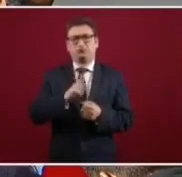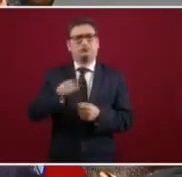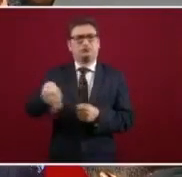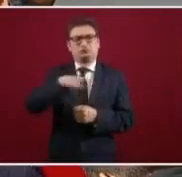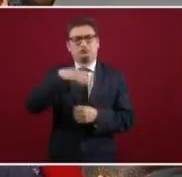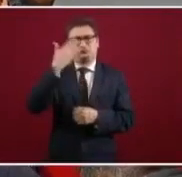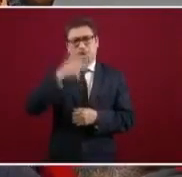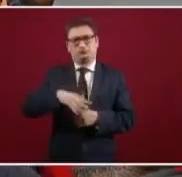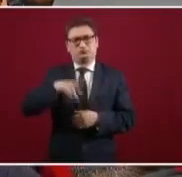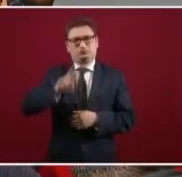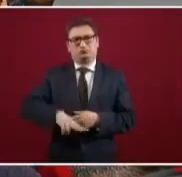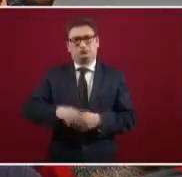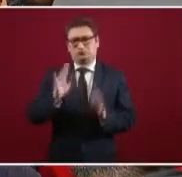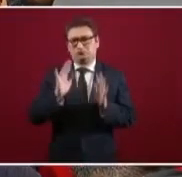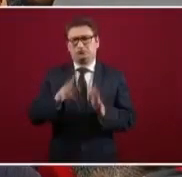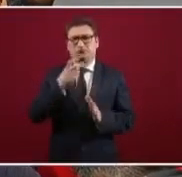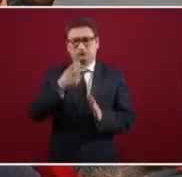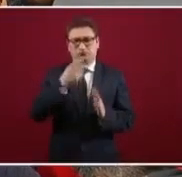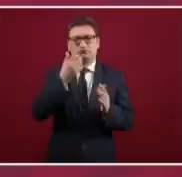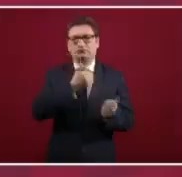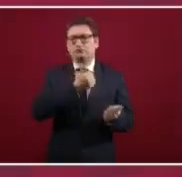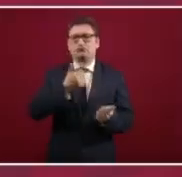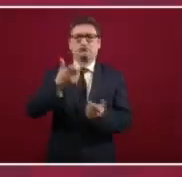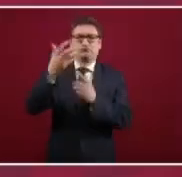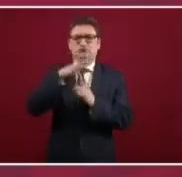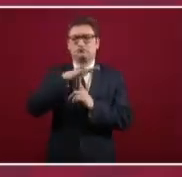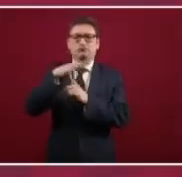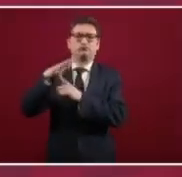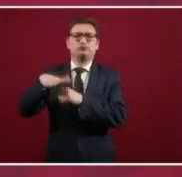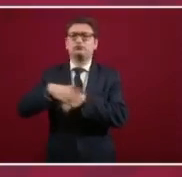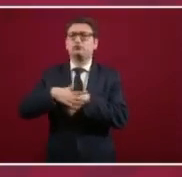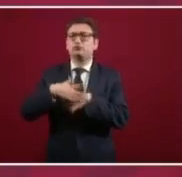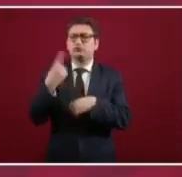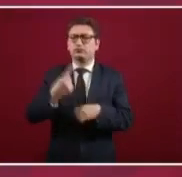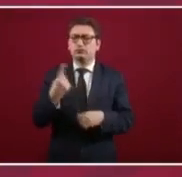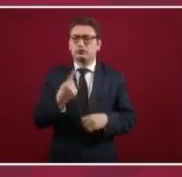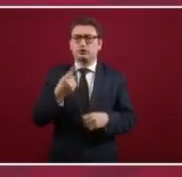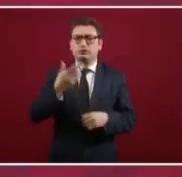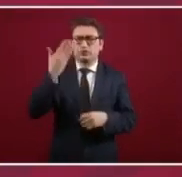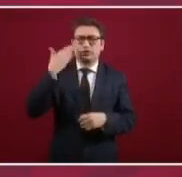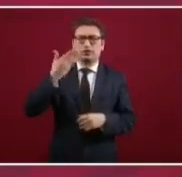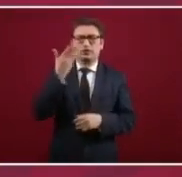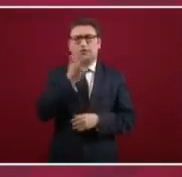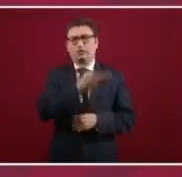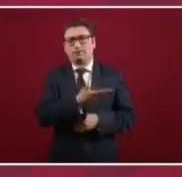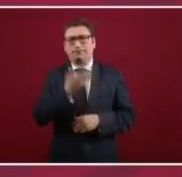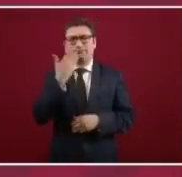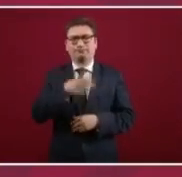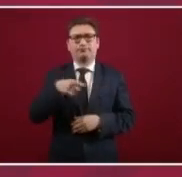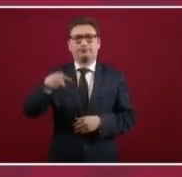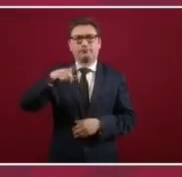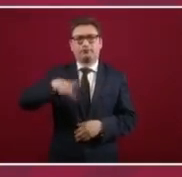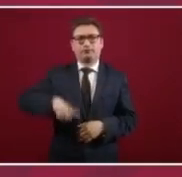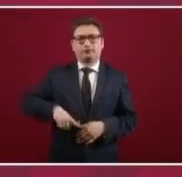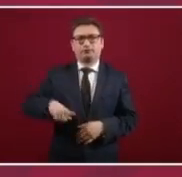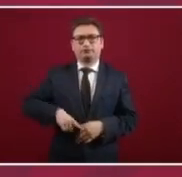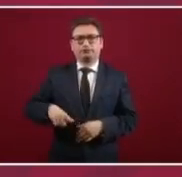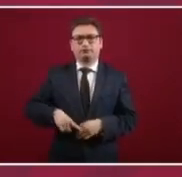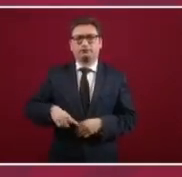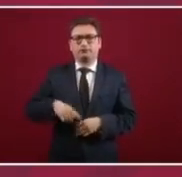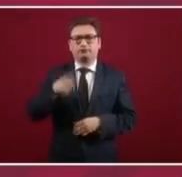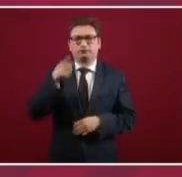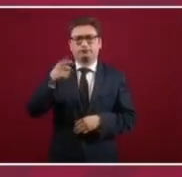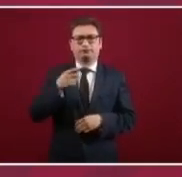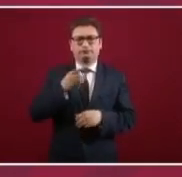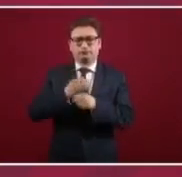lo saben si se fue se trasladó por qué porque fue una petición del gobierno y